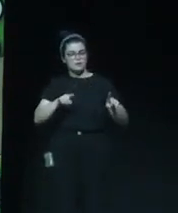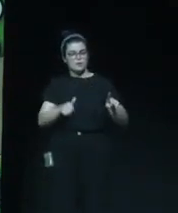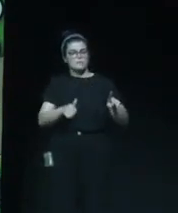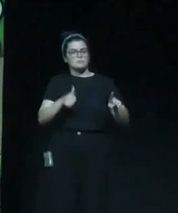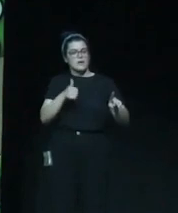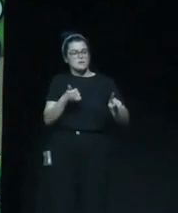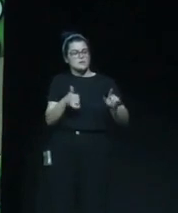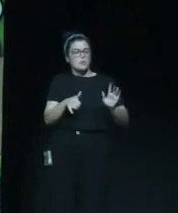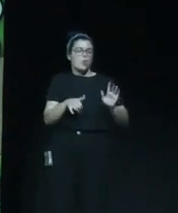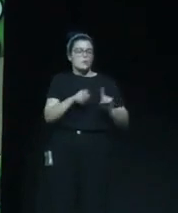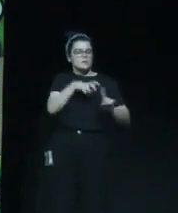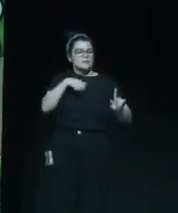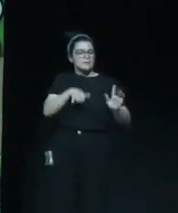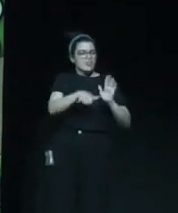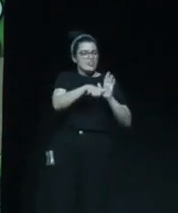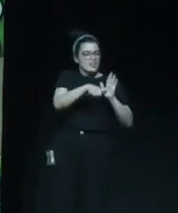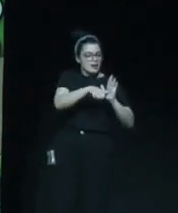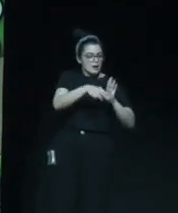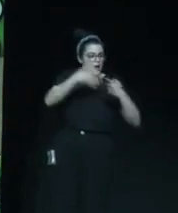mucho más cercano a la realidad.